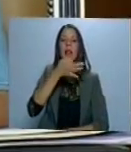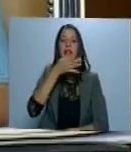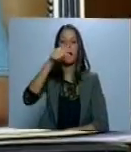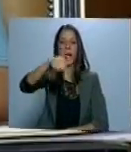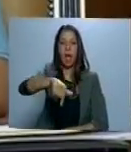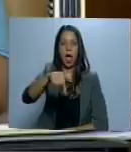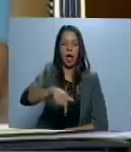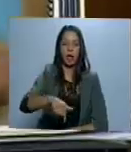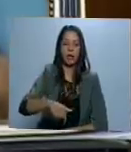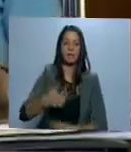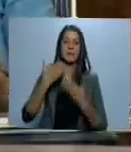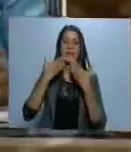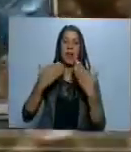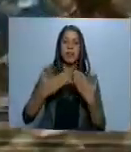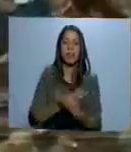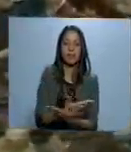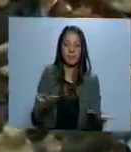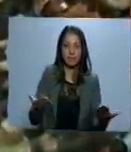protocolar. Gracias.